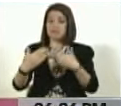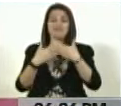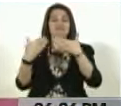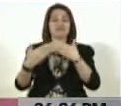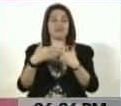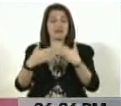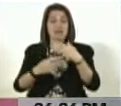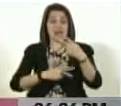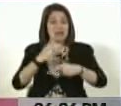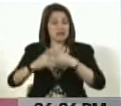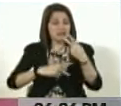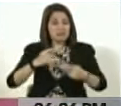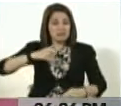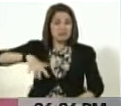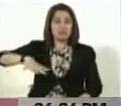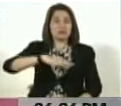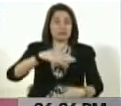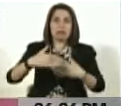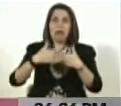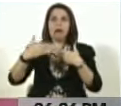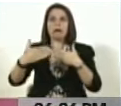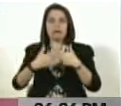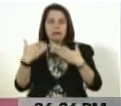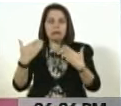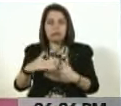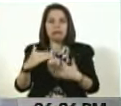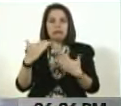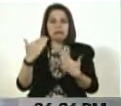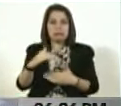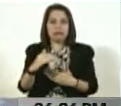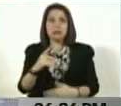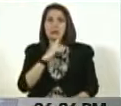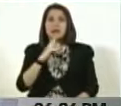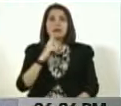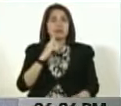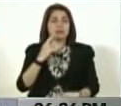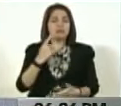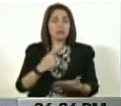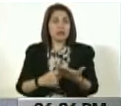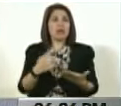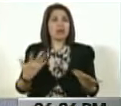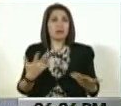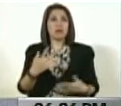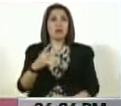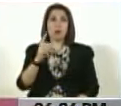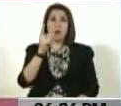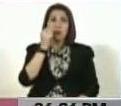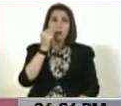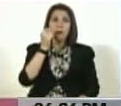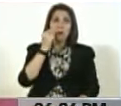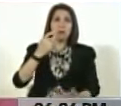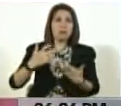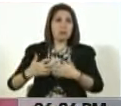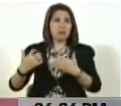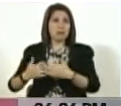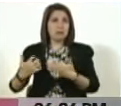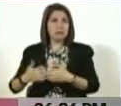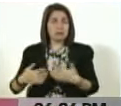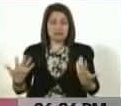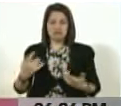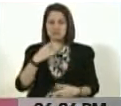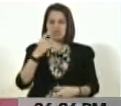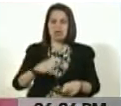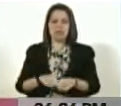movimiento popular y que buscan trabas. Nosotros sí lo decimos ahí con nombre y apellido. Por lo menos compas del Sundé todavía creen que nosotros somos